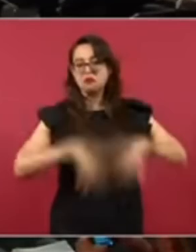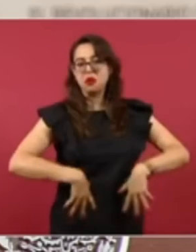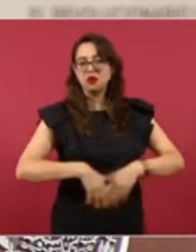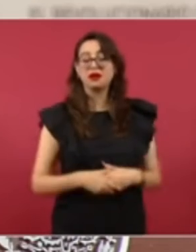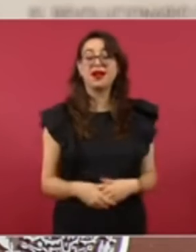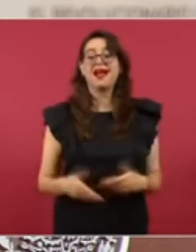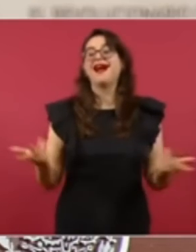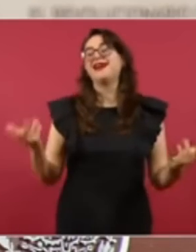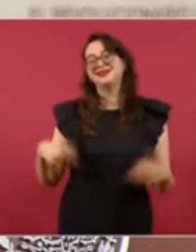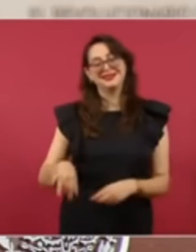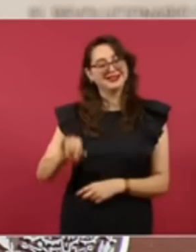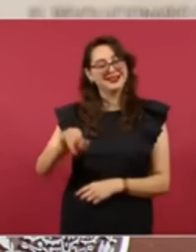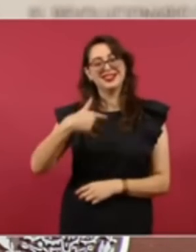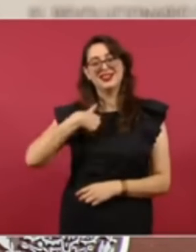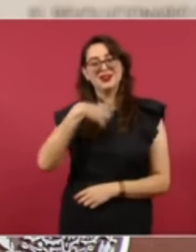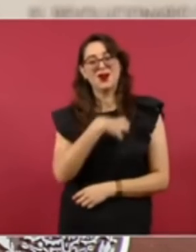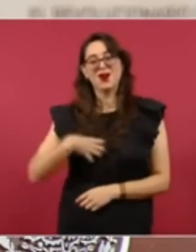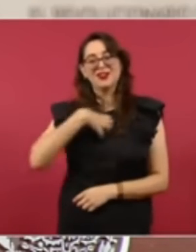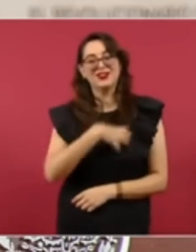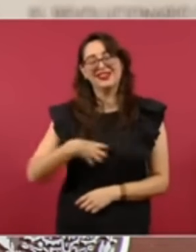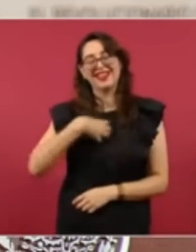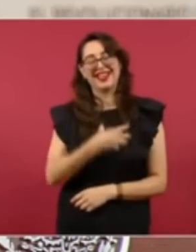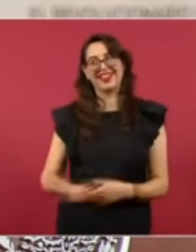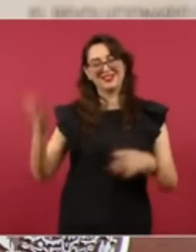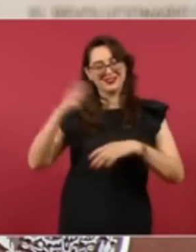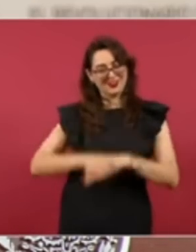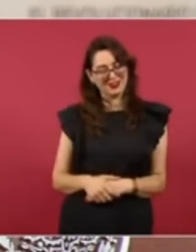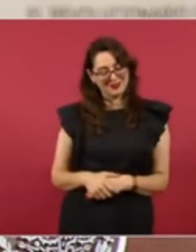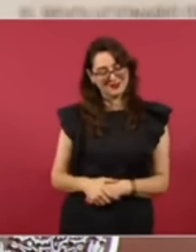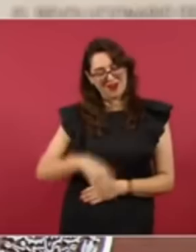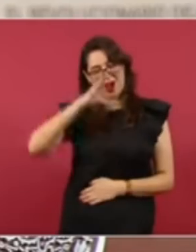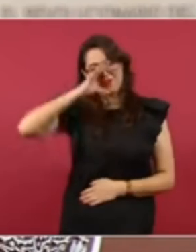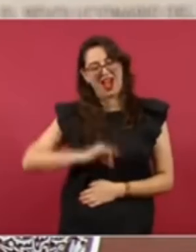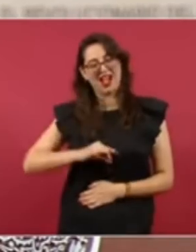alegrado. ¿Por qué? ¿Eh? ¿Por qué?